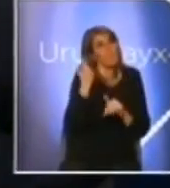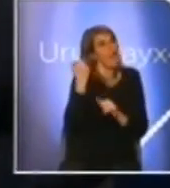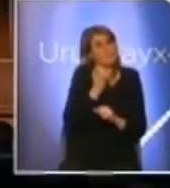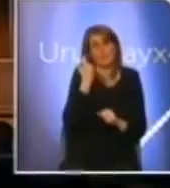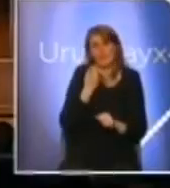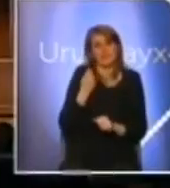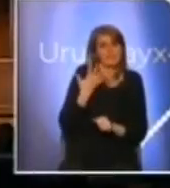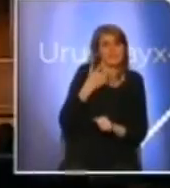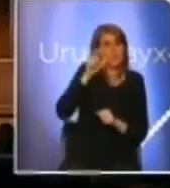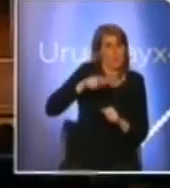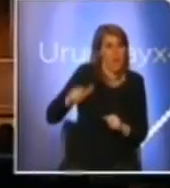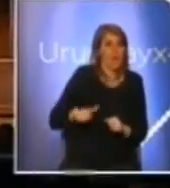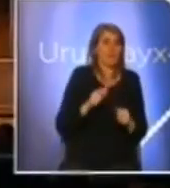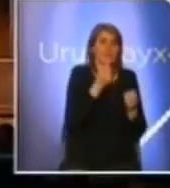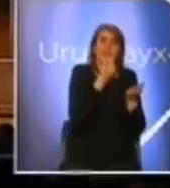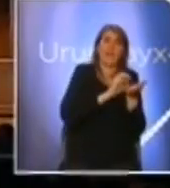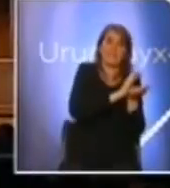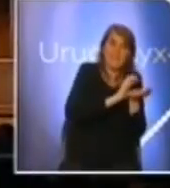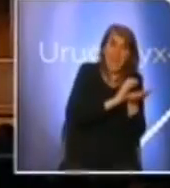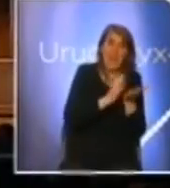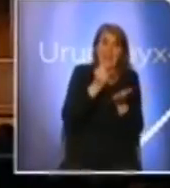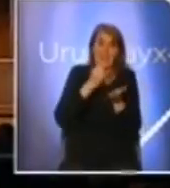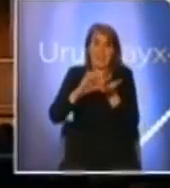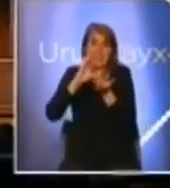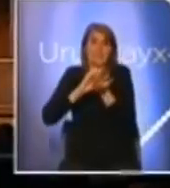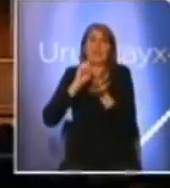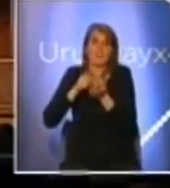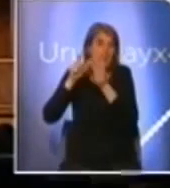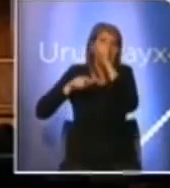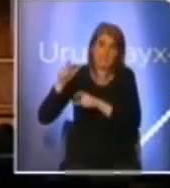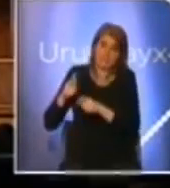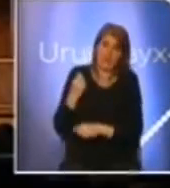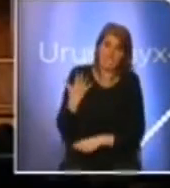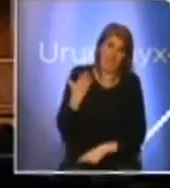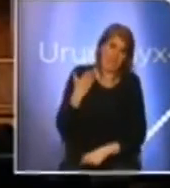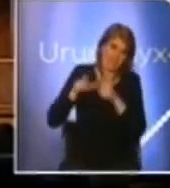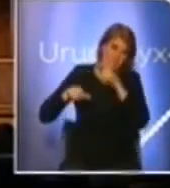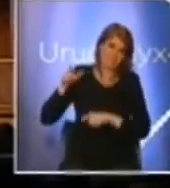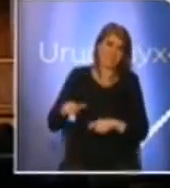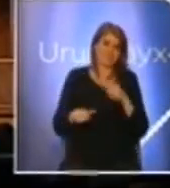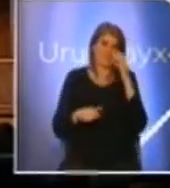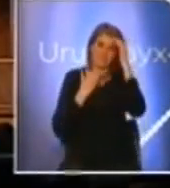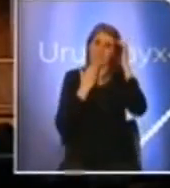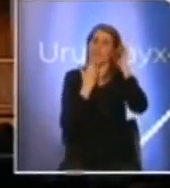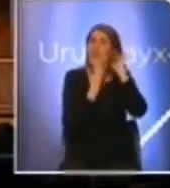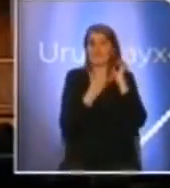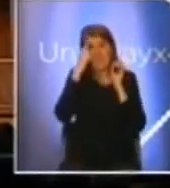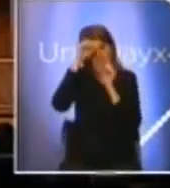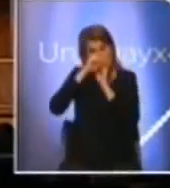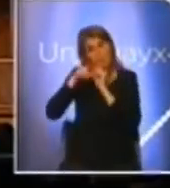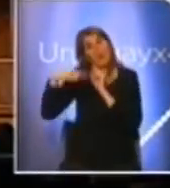del capital de riesgo, el tema de las aceleradoras y el tema de la atracción de talento como temas fundamentales. Gracias, ingeniero. Ingeniero